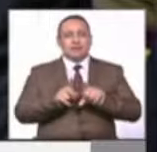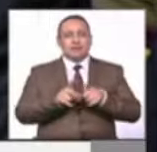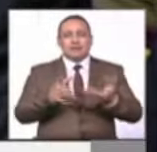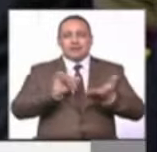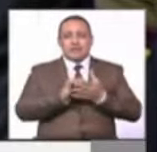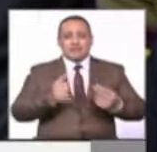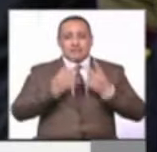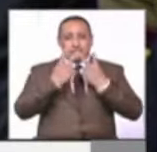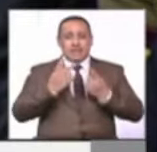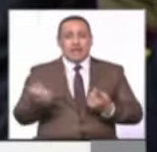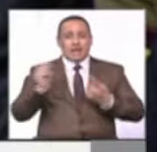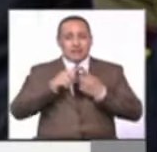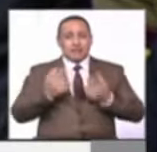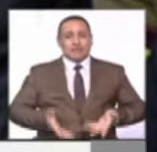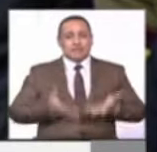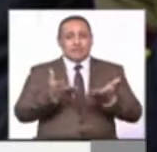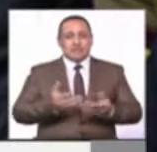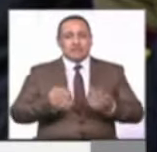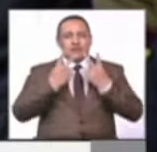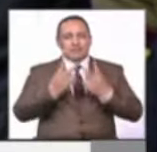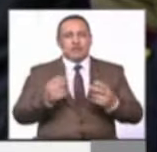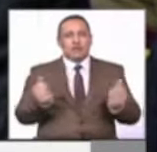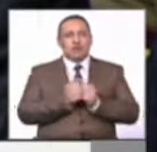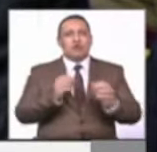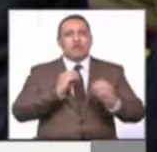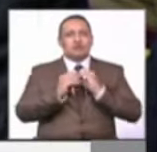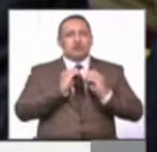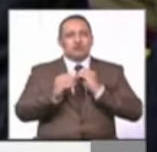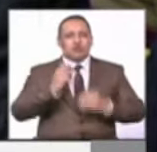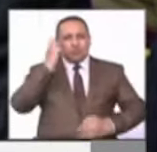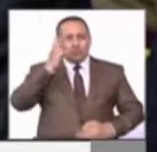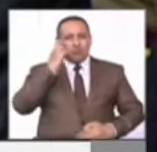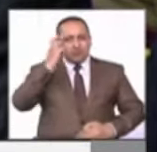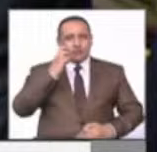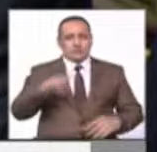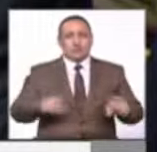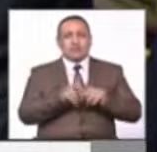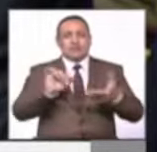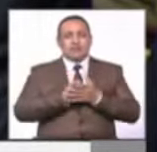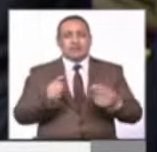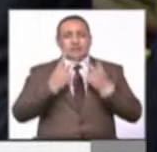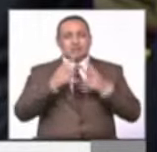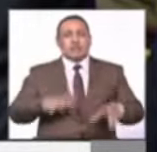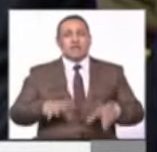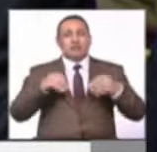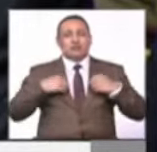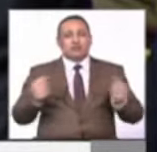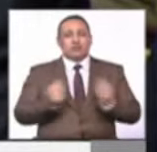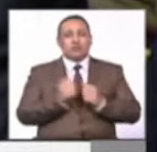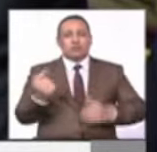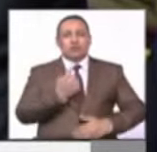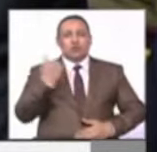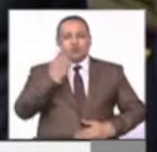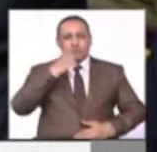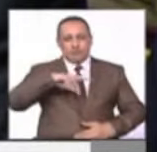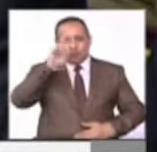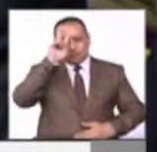a su vez se origina en la inestabilidad política en la que se encuentra asumido nuestro